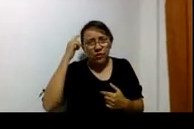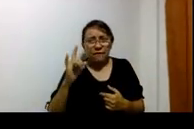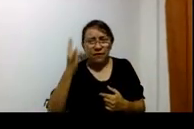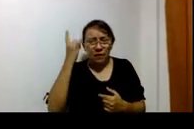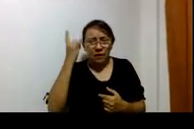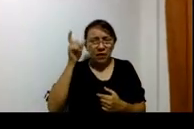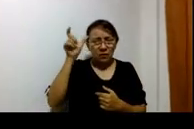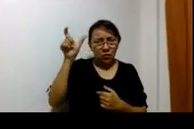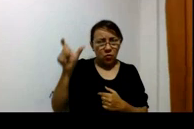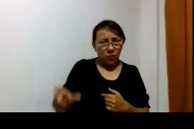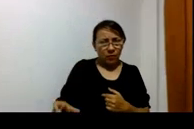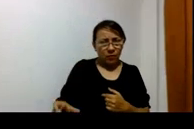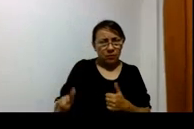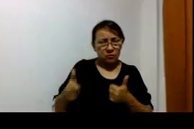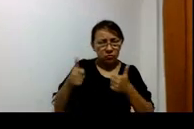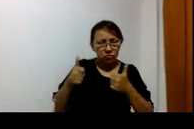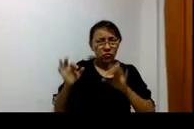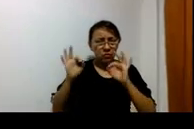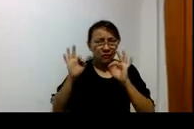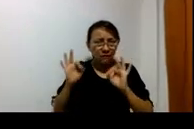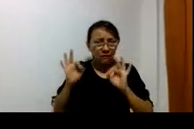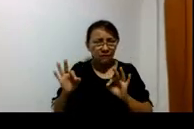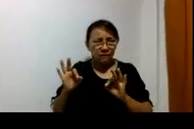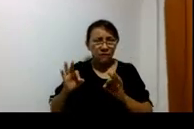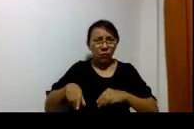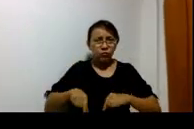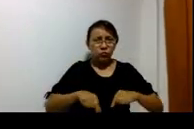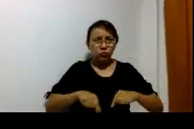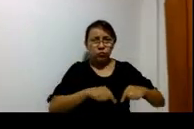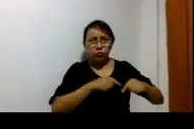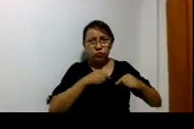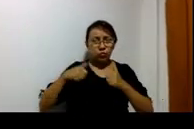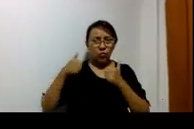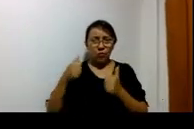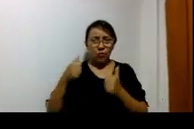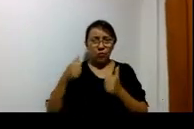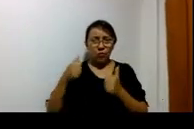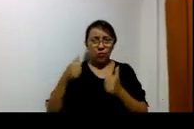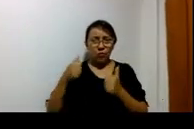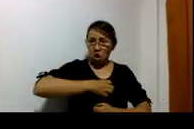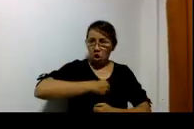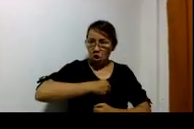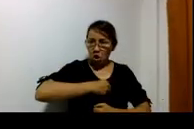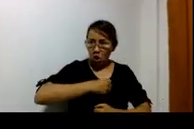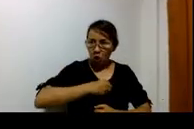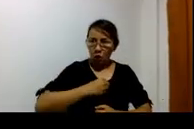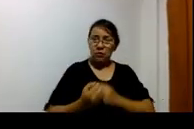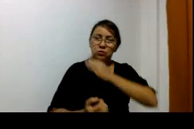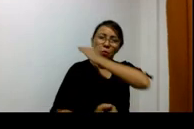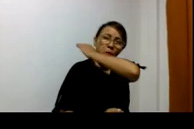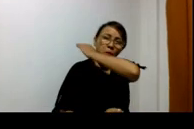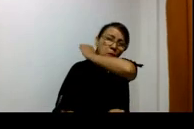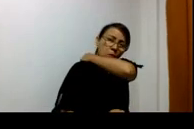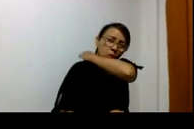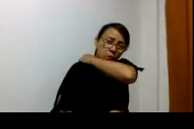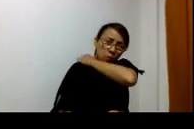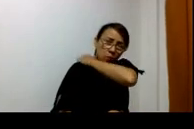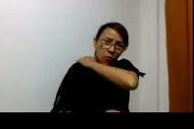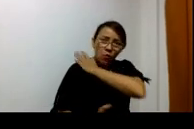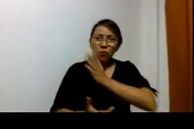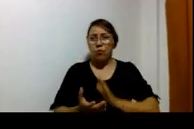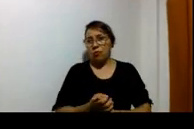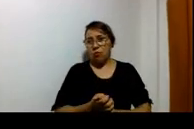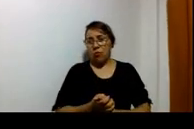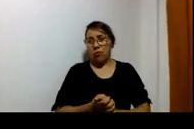estado fisiológico de los órganos vitales, por ejemplo, del corazón, por ejemplo, del pulmón, y expresado